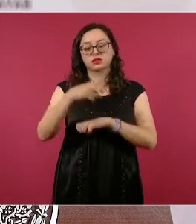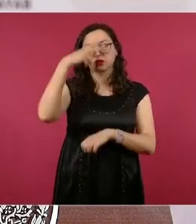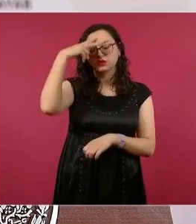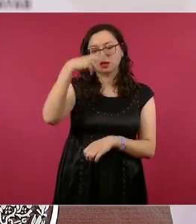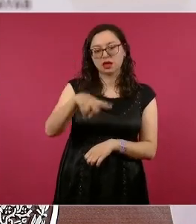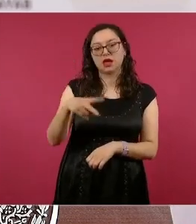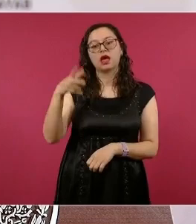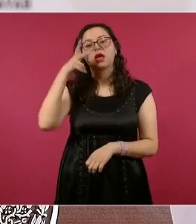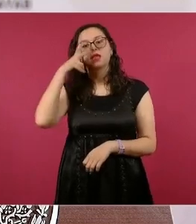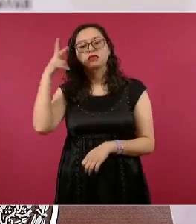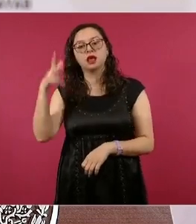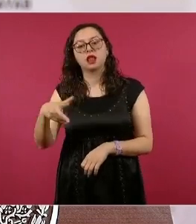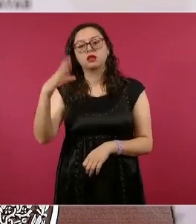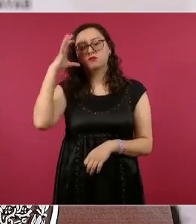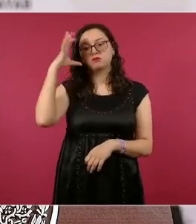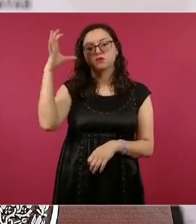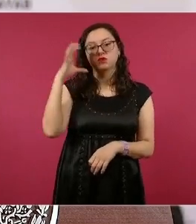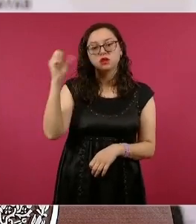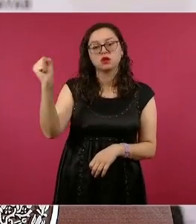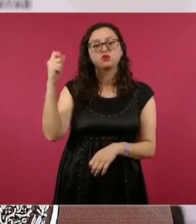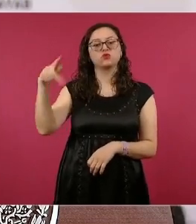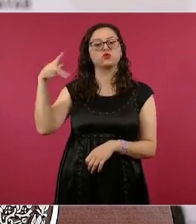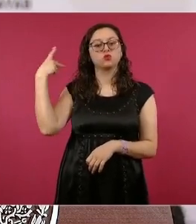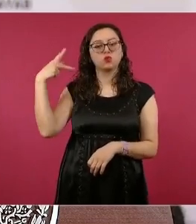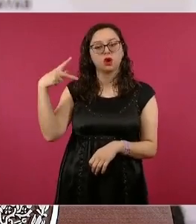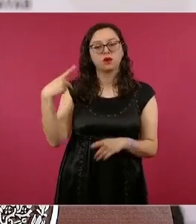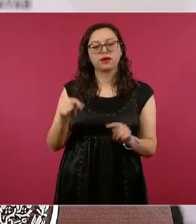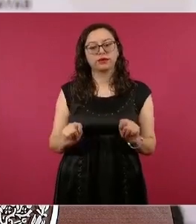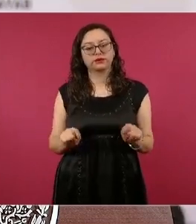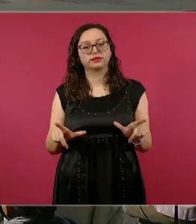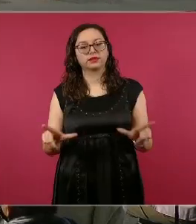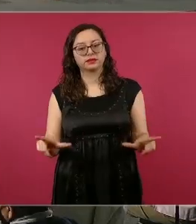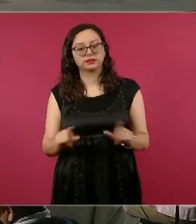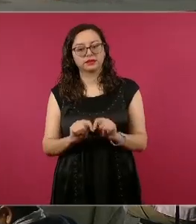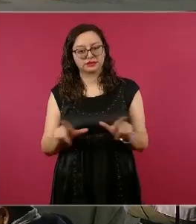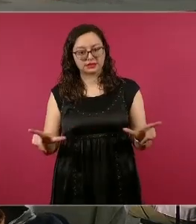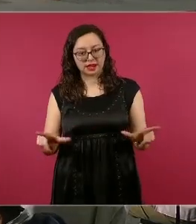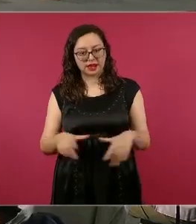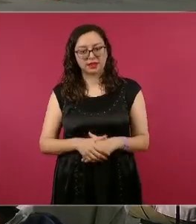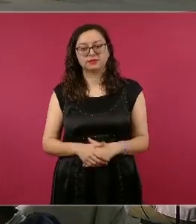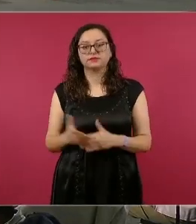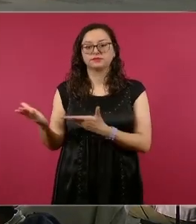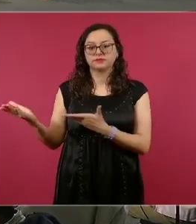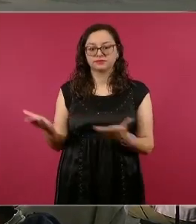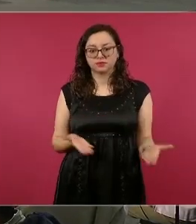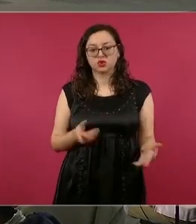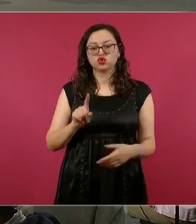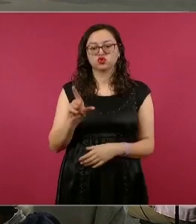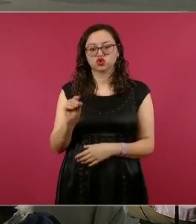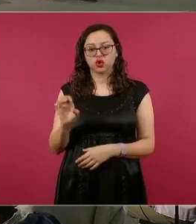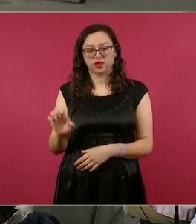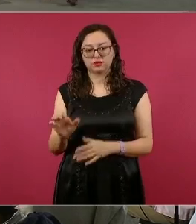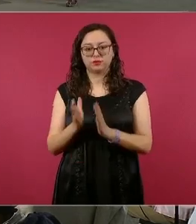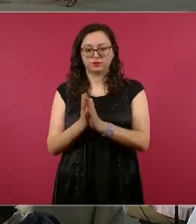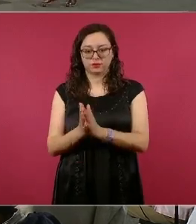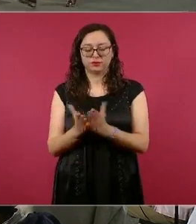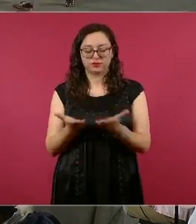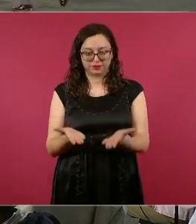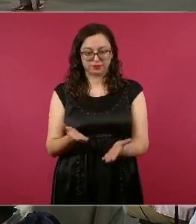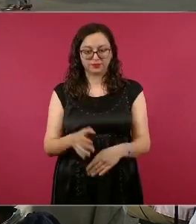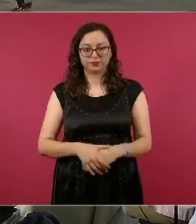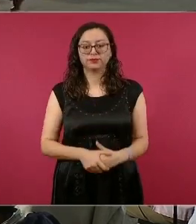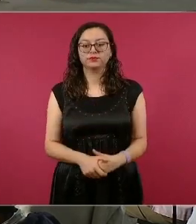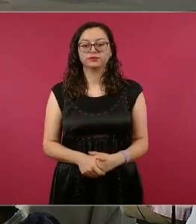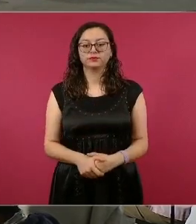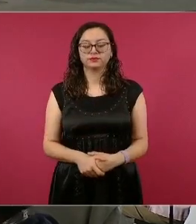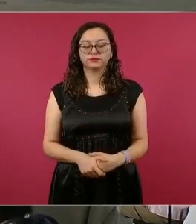Puebla, Tlaxcala. Esto lo va a coordinar el maestro Zoé Robledo. Por favor.